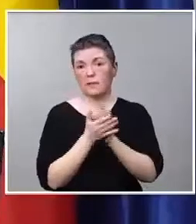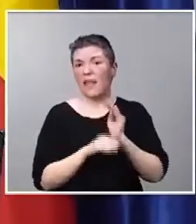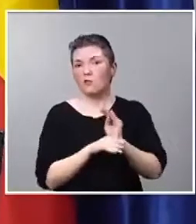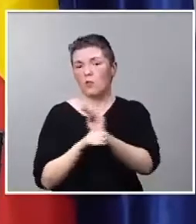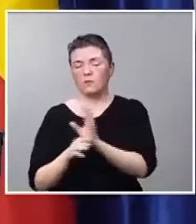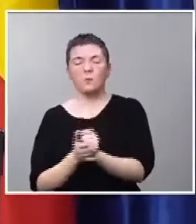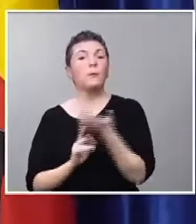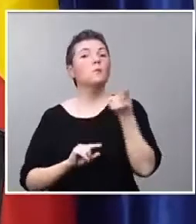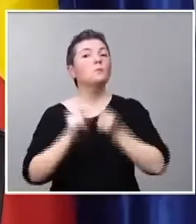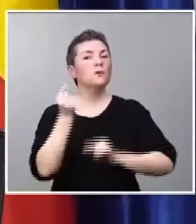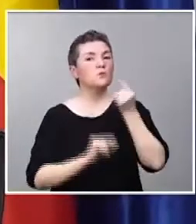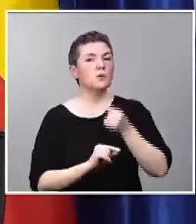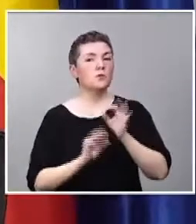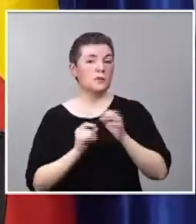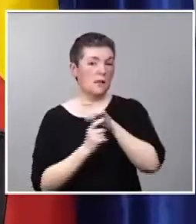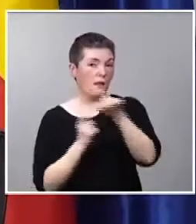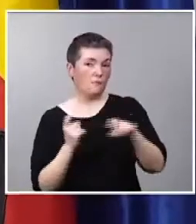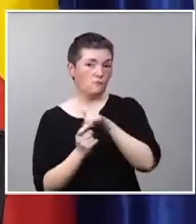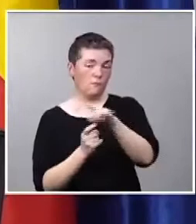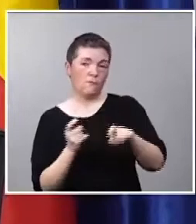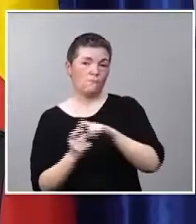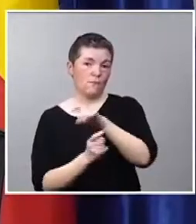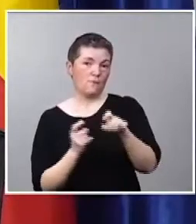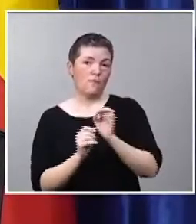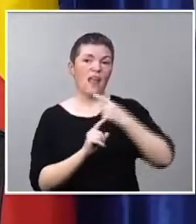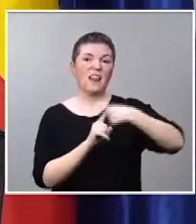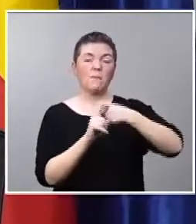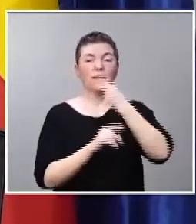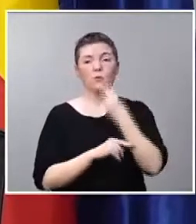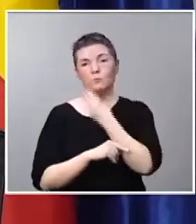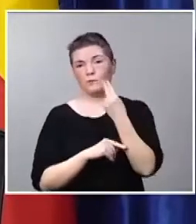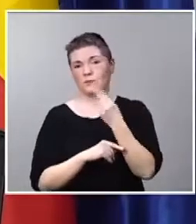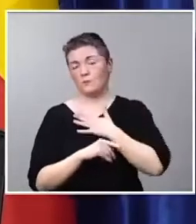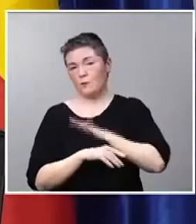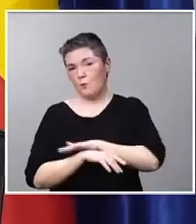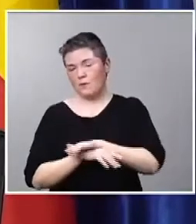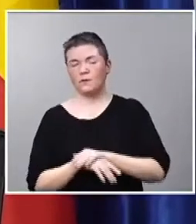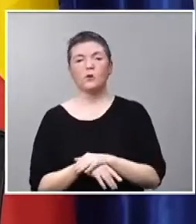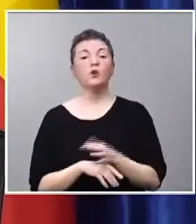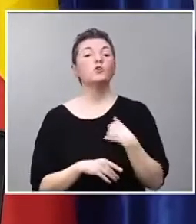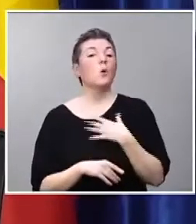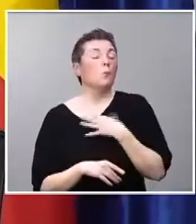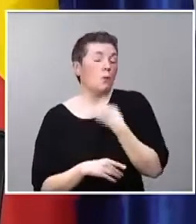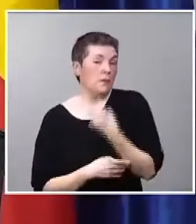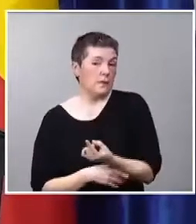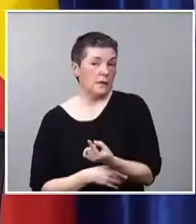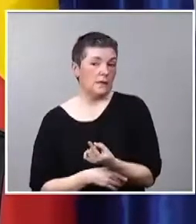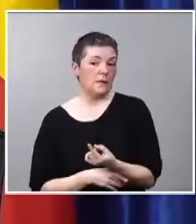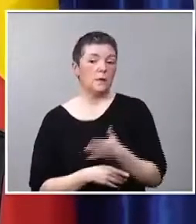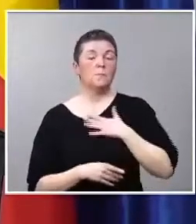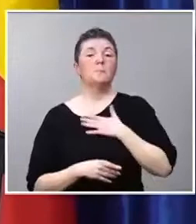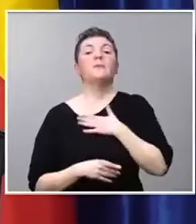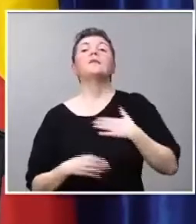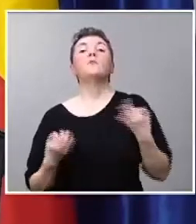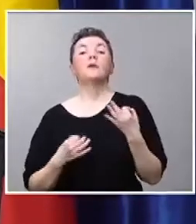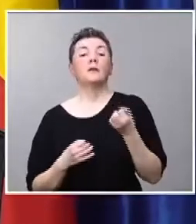llegas al gobierno y tienes que llevarlo a la práctica. Lo decías, la praxis práctica. Sí, sí, y entonces una cosa es predicar y verdad, que se